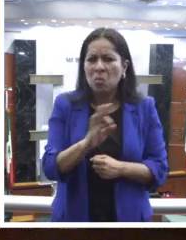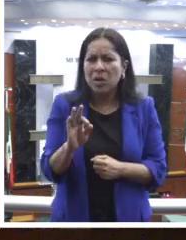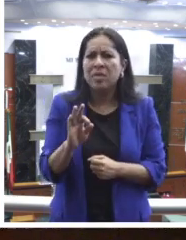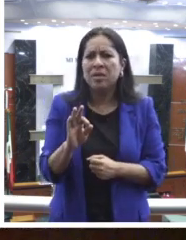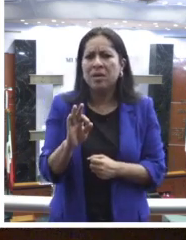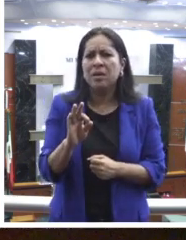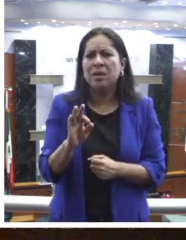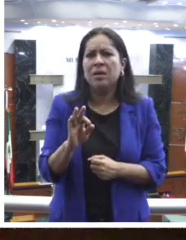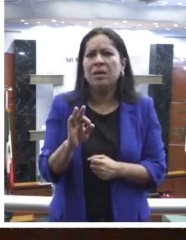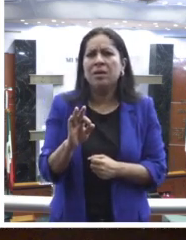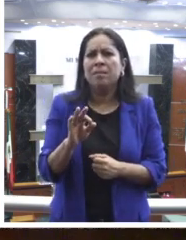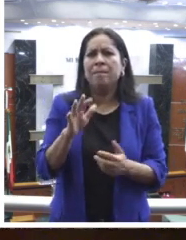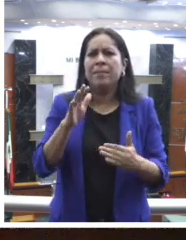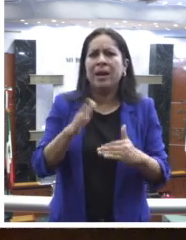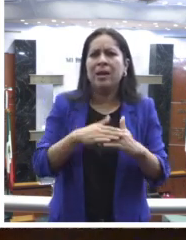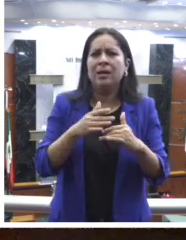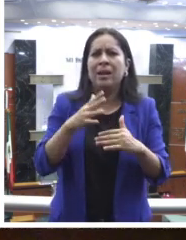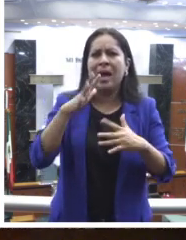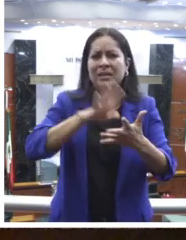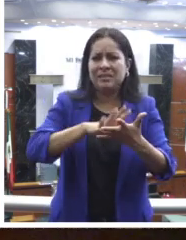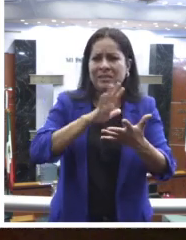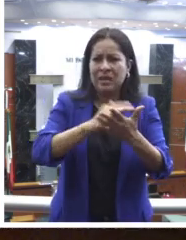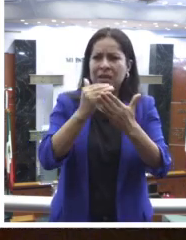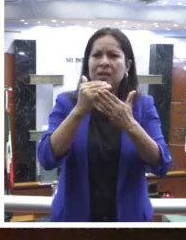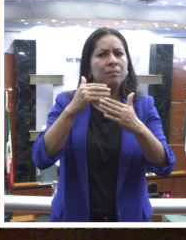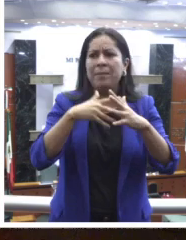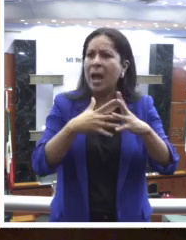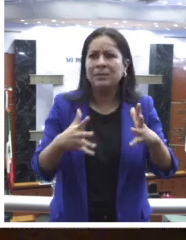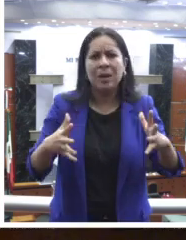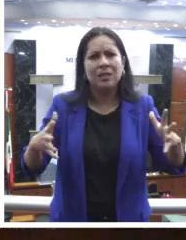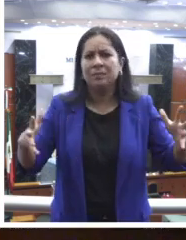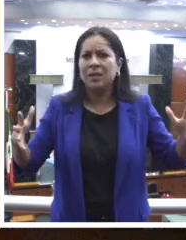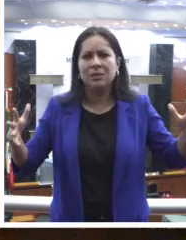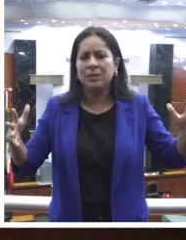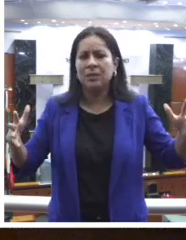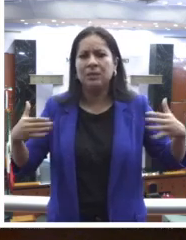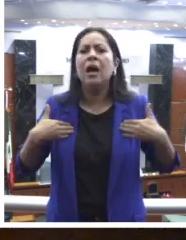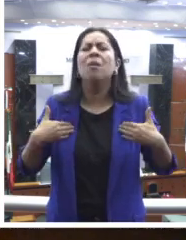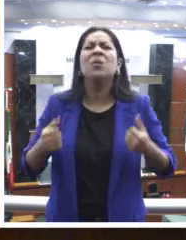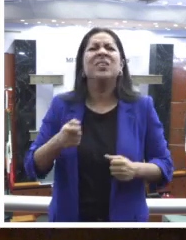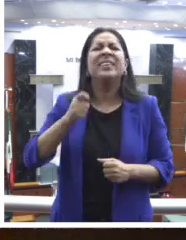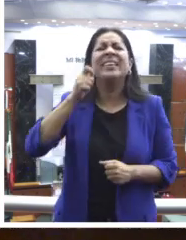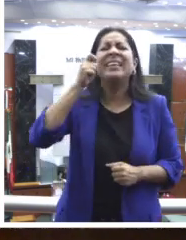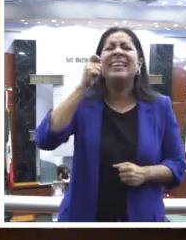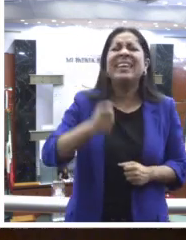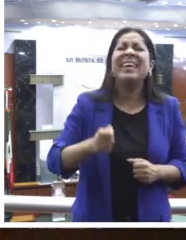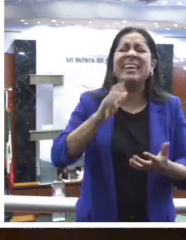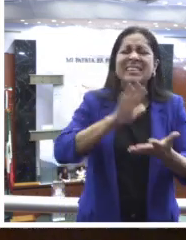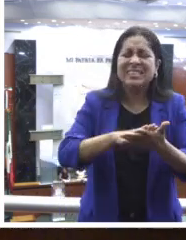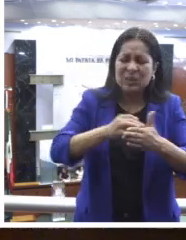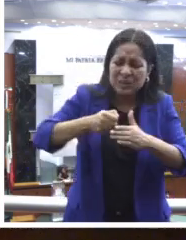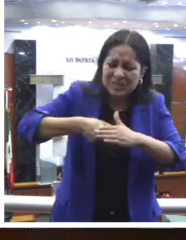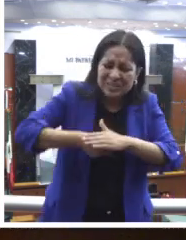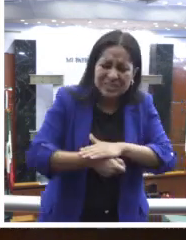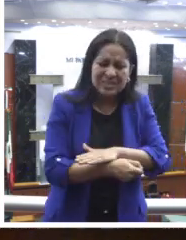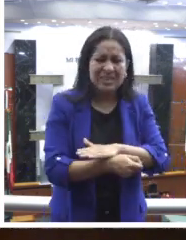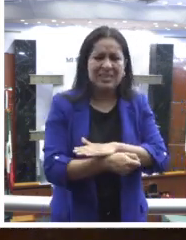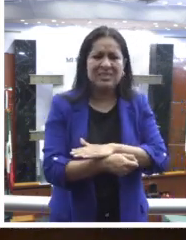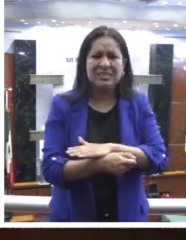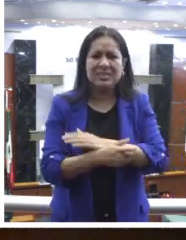sobrepoblación penitenciaria eh pero sin embargo empecemos por entender Qué es la prisión preventiva oficiosa